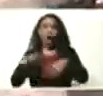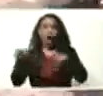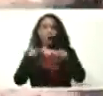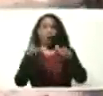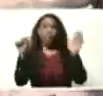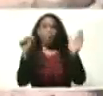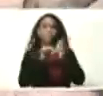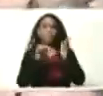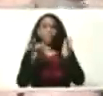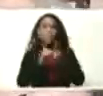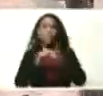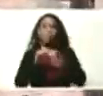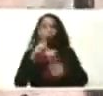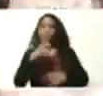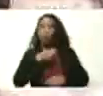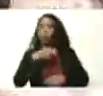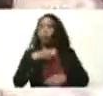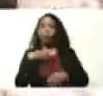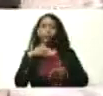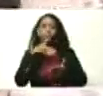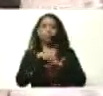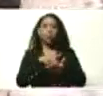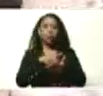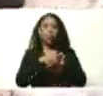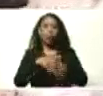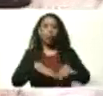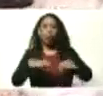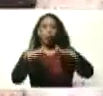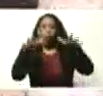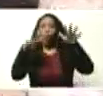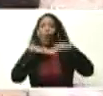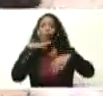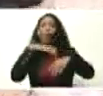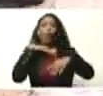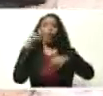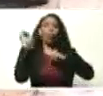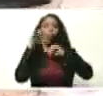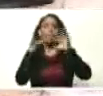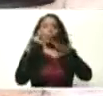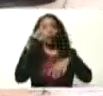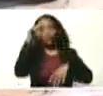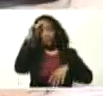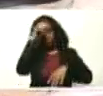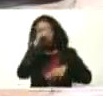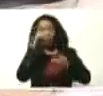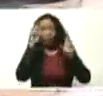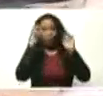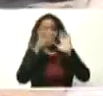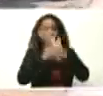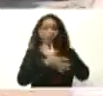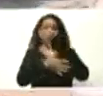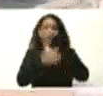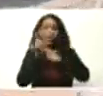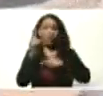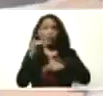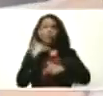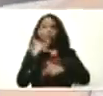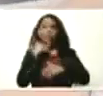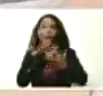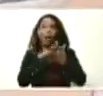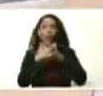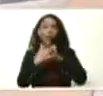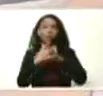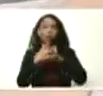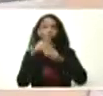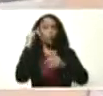donde no habíamos podido llegar por los escombros y por los sedimentos del sector Los Cachos y estamos ya próximos a entrar al barrio Bolívar. Bueno, ahí